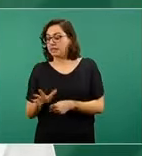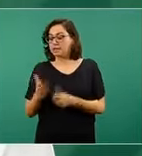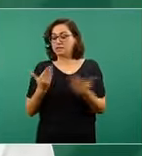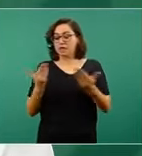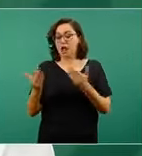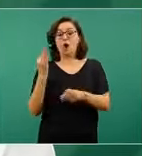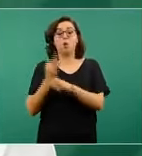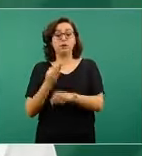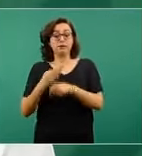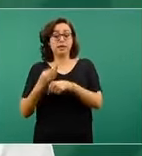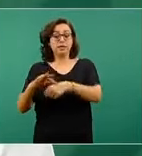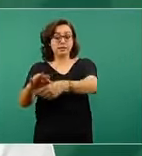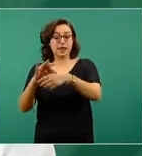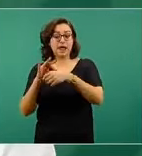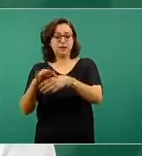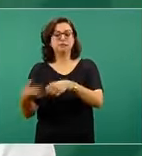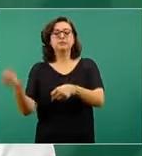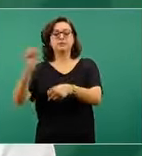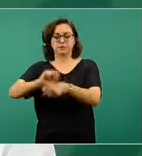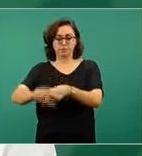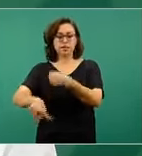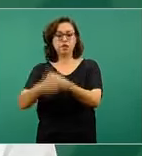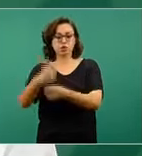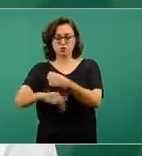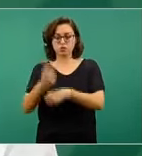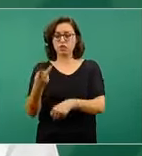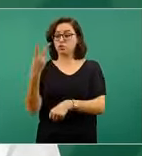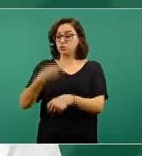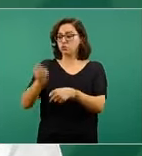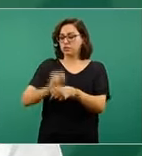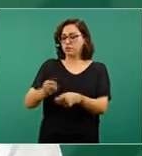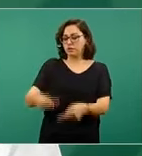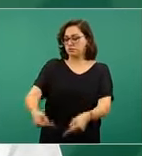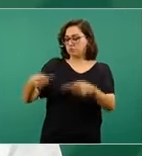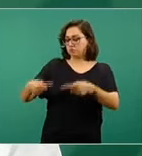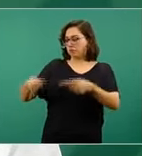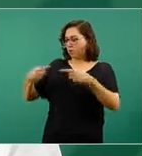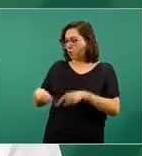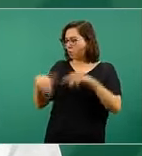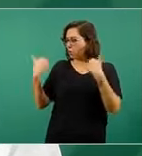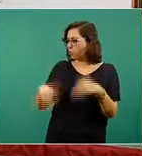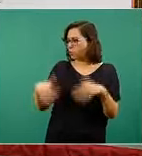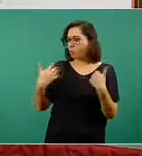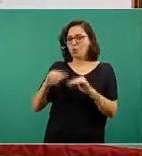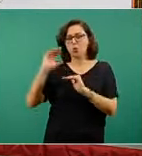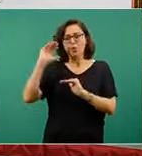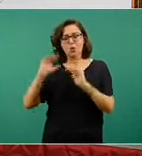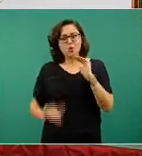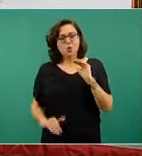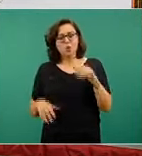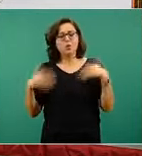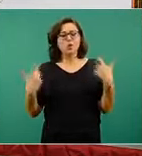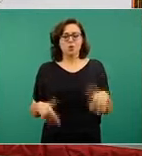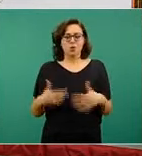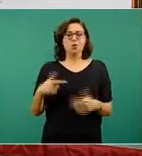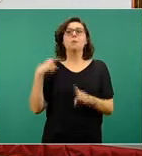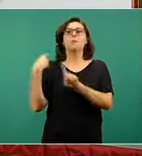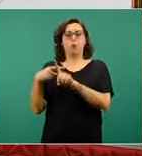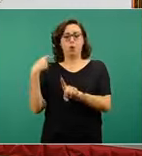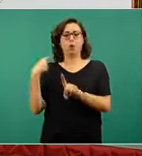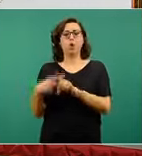semana 12. Entonces, este es un aspecto importante que nos alienta a todo el país porque nos permite empezar a